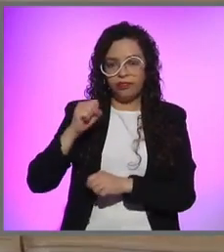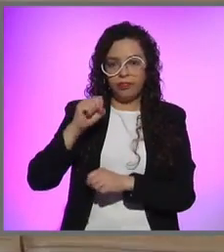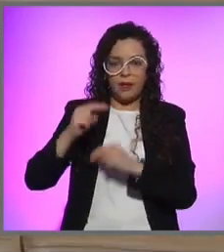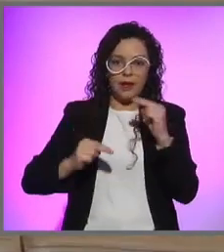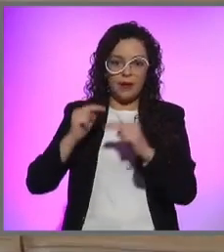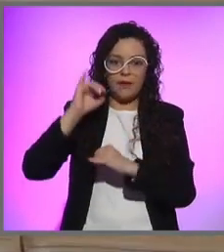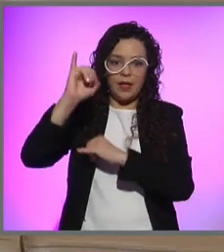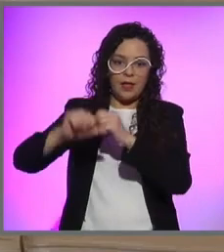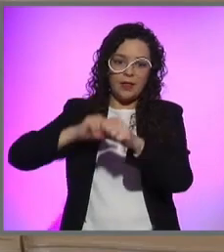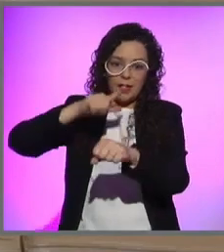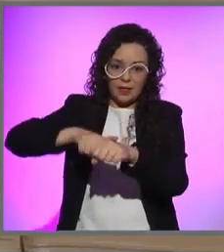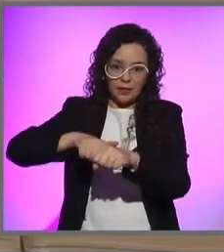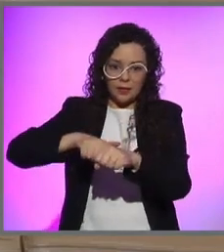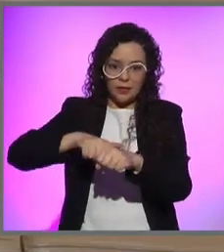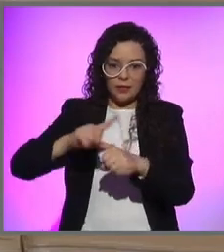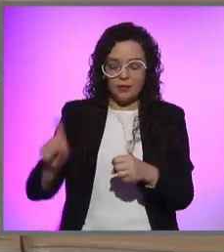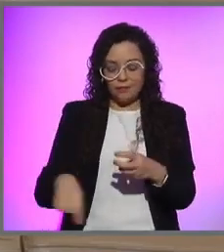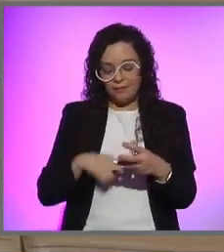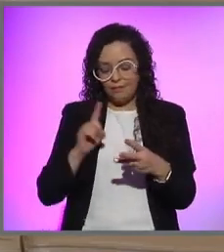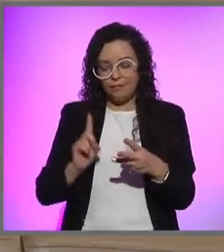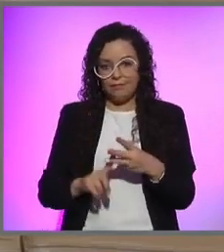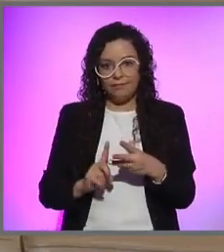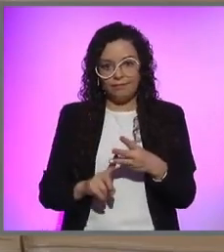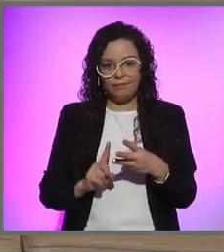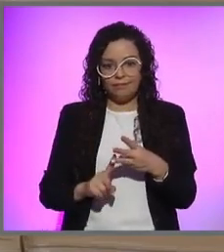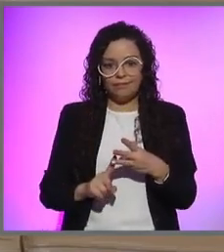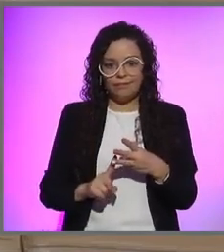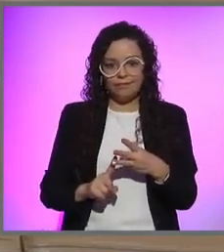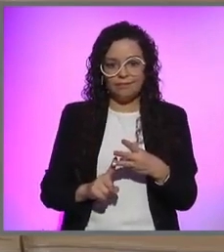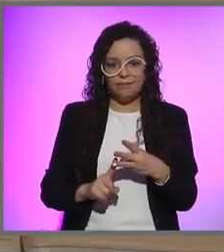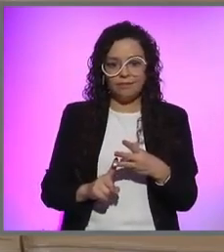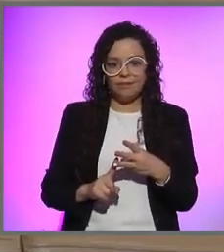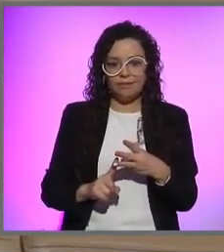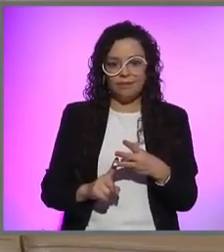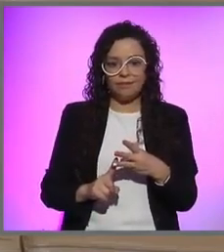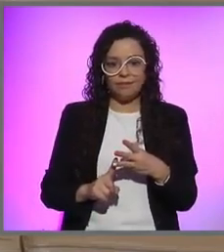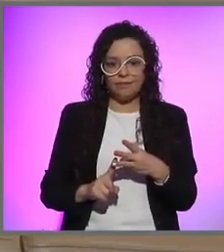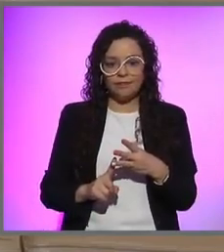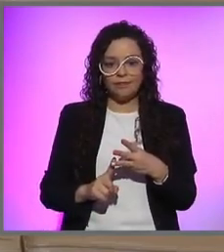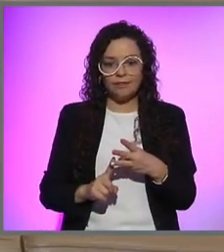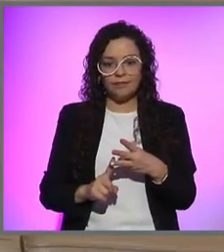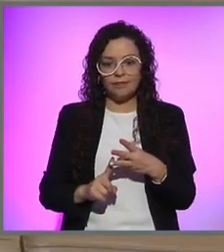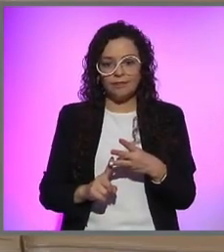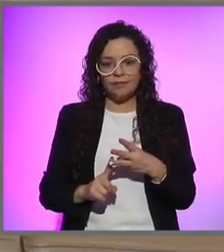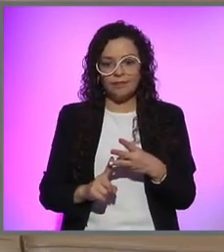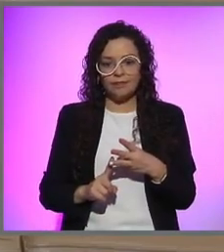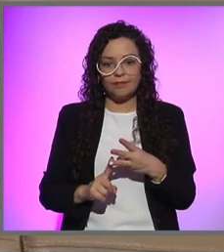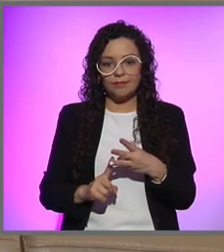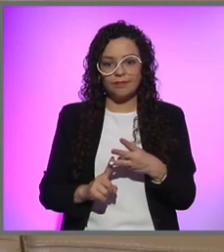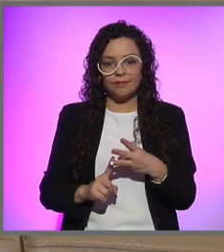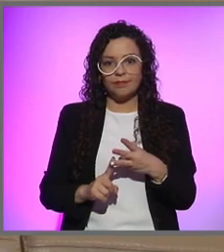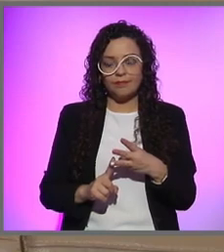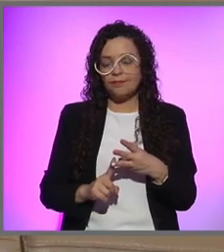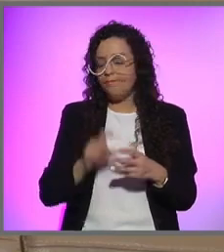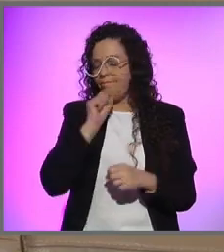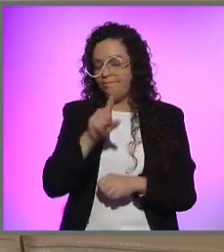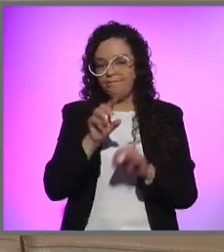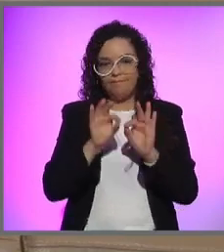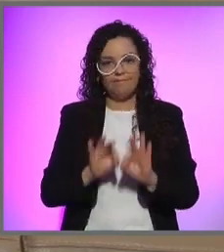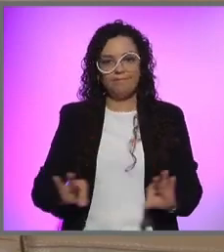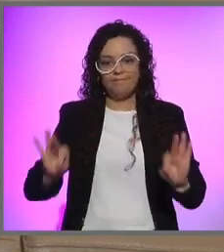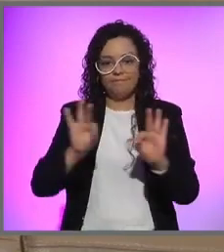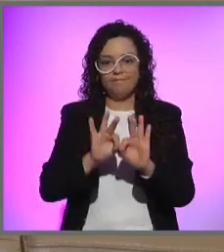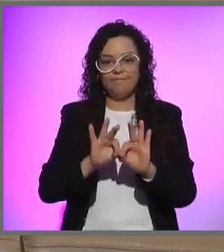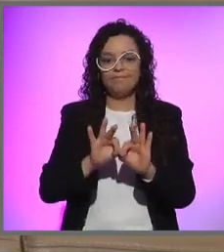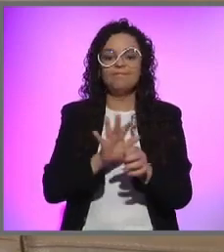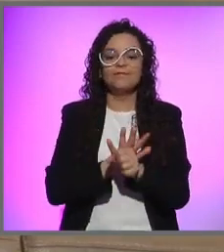jazz. Y no olvidemos que una tercera, que no es menos, no por ser la tercera, es la menos importante, es el hecho